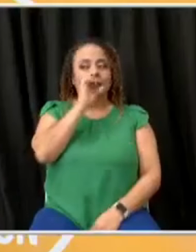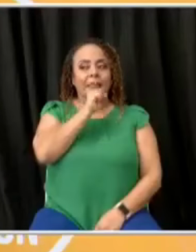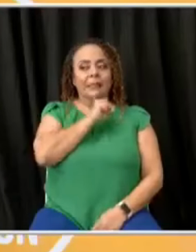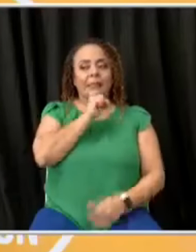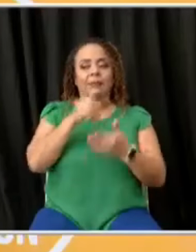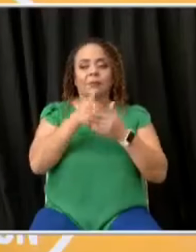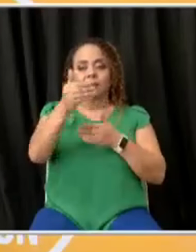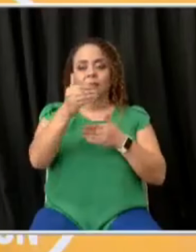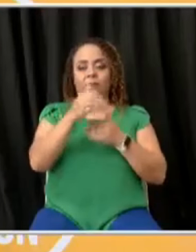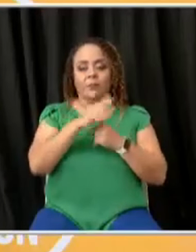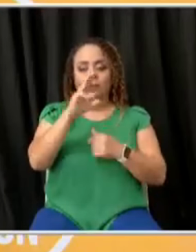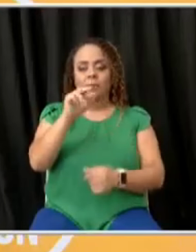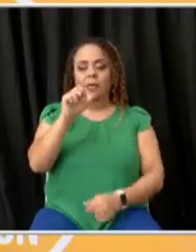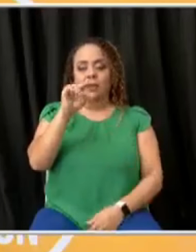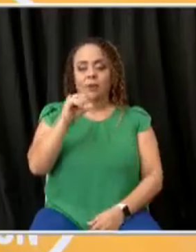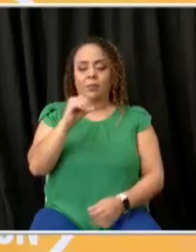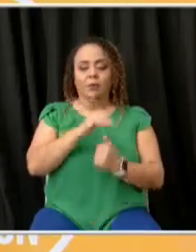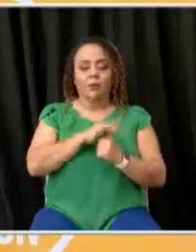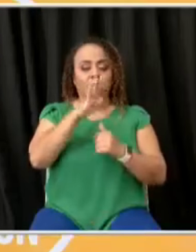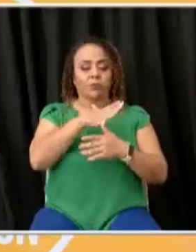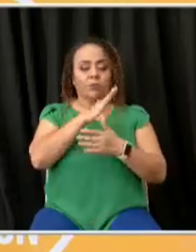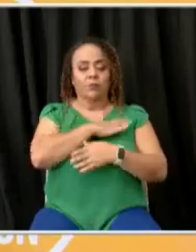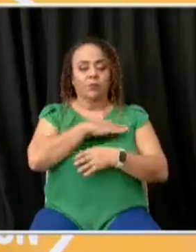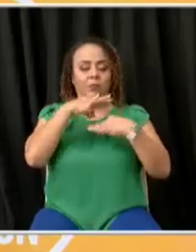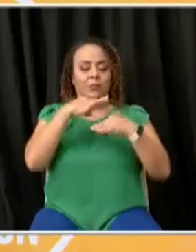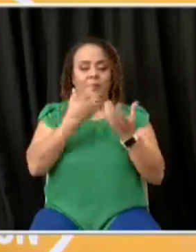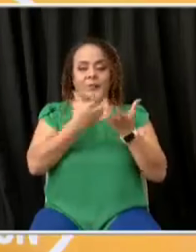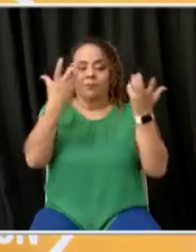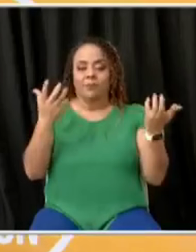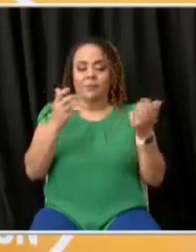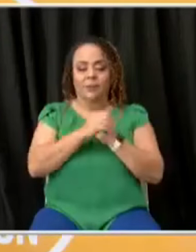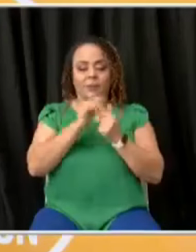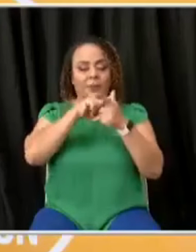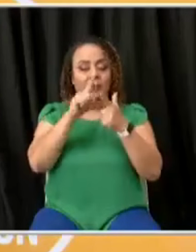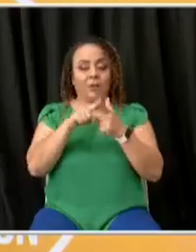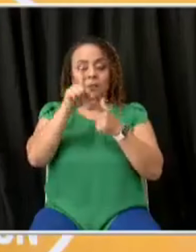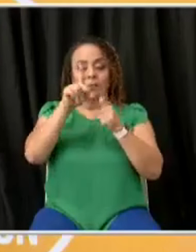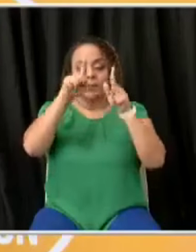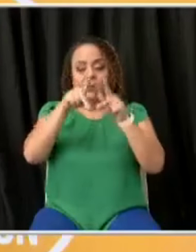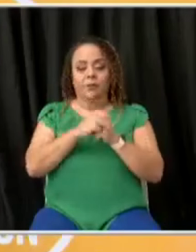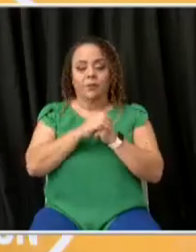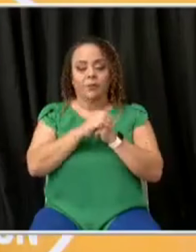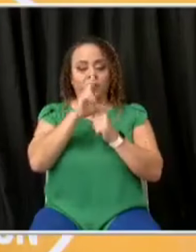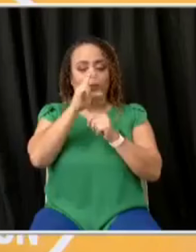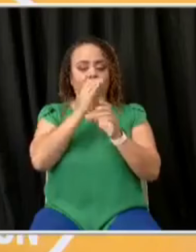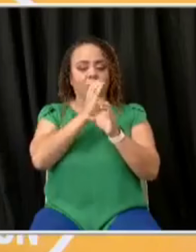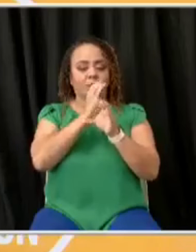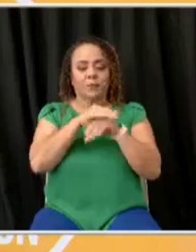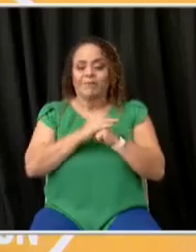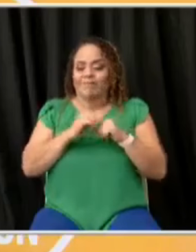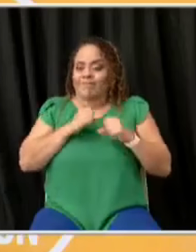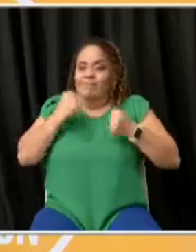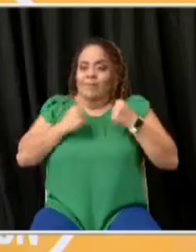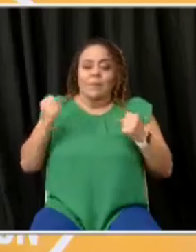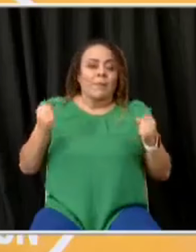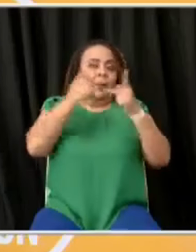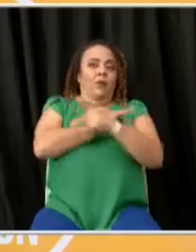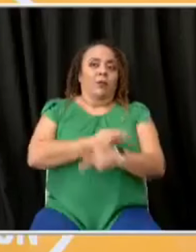de la menopausia su piel se seca. Okay. Entonces, si es una persona que no se ha cuidado, pues maneja peor